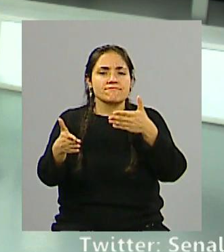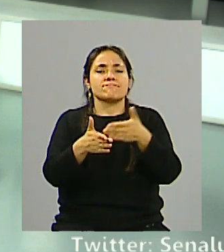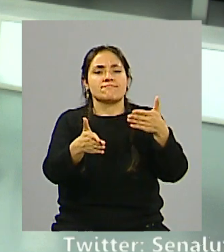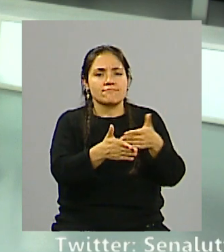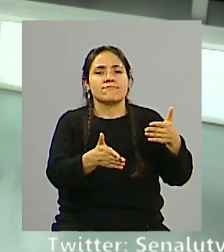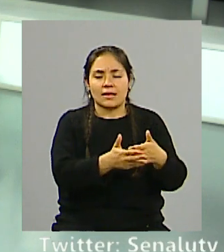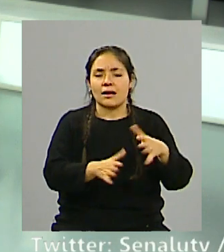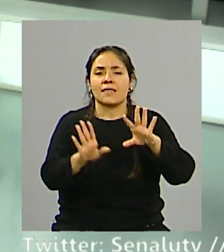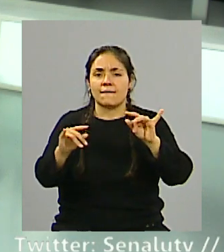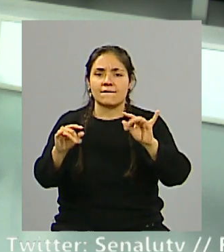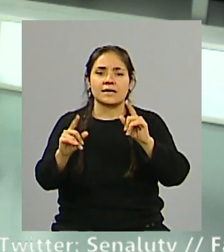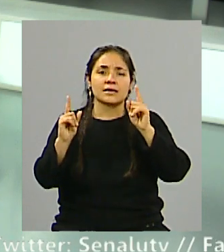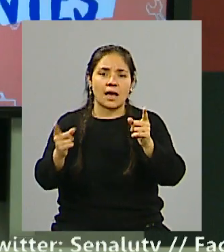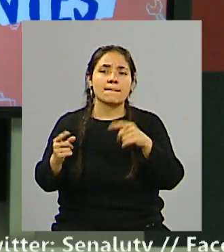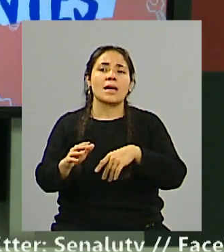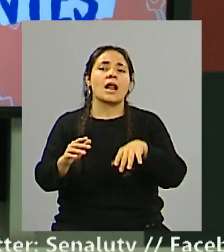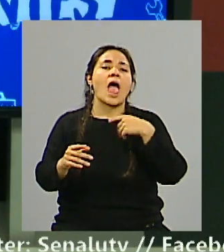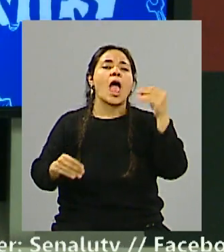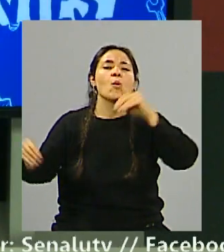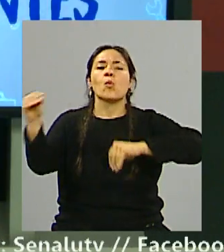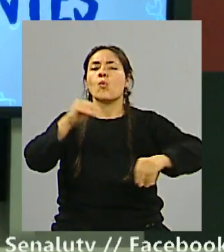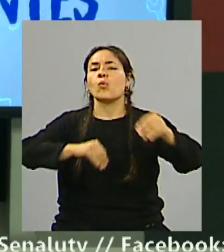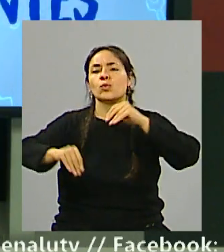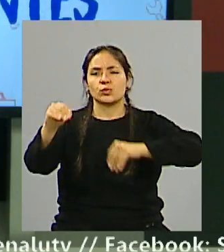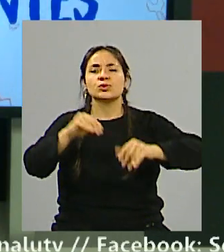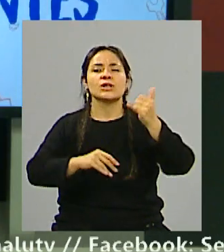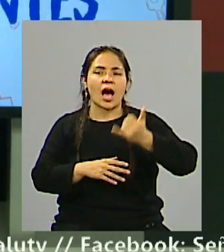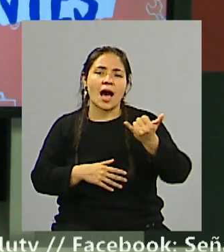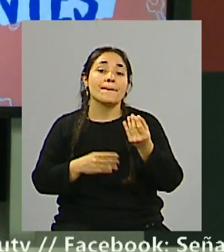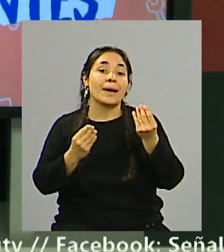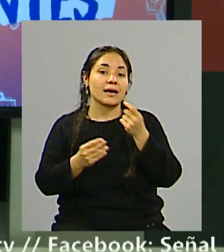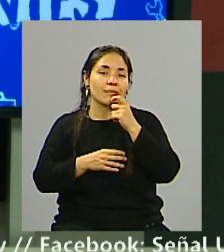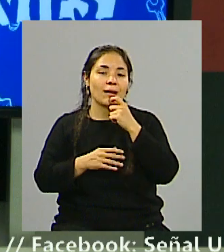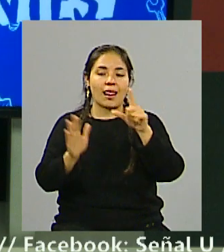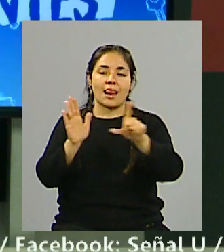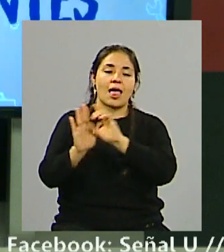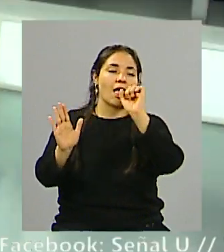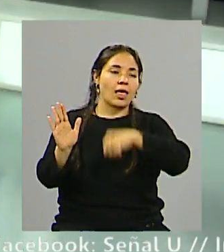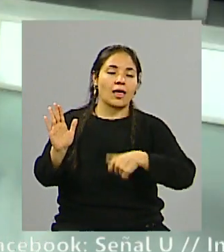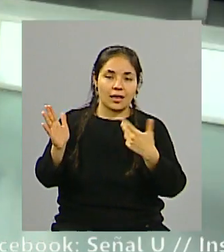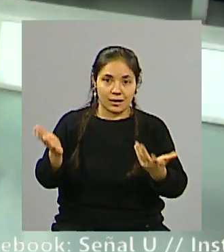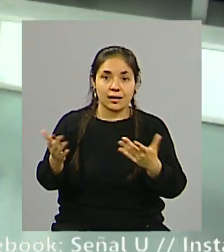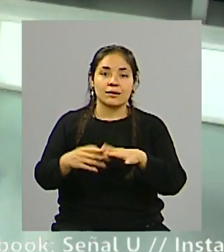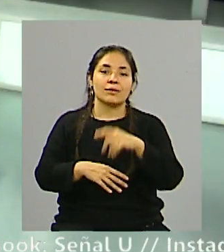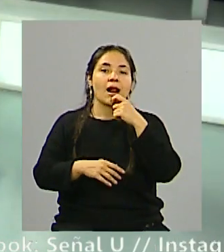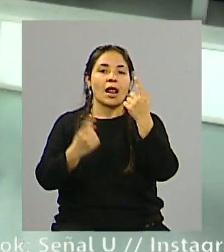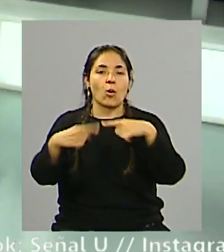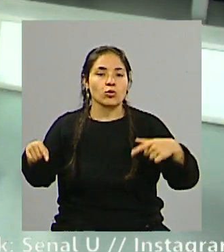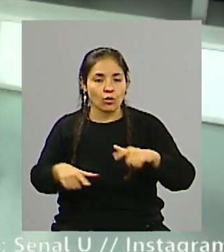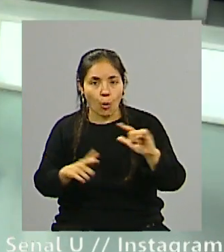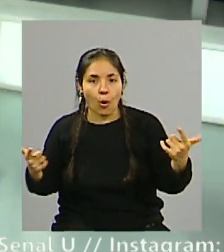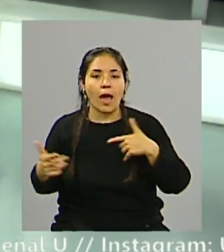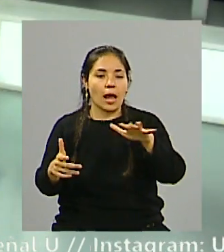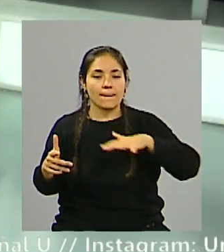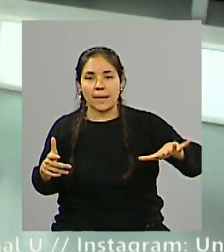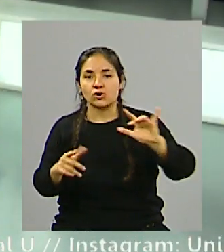muchas fundamentos excusa, ¿no? para esta no implementación de la ley, ¿no? Que no se cuentan con los recursos, que no se cuentan con los